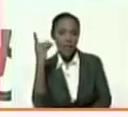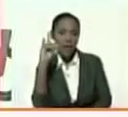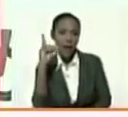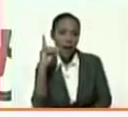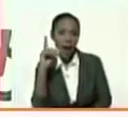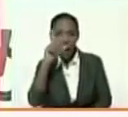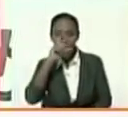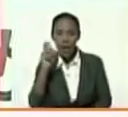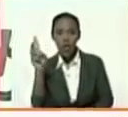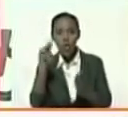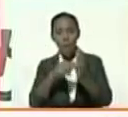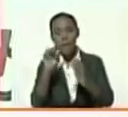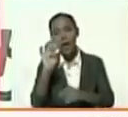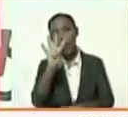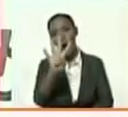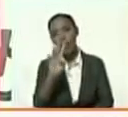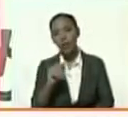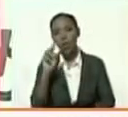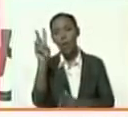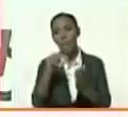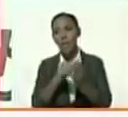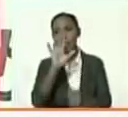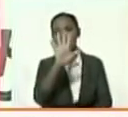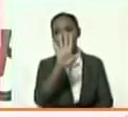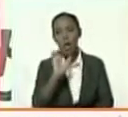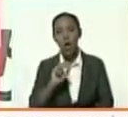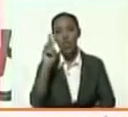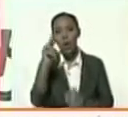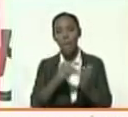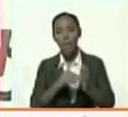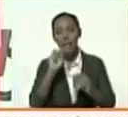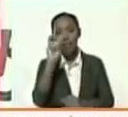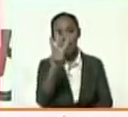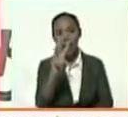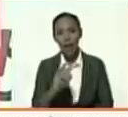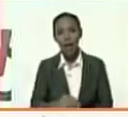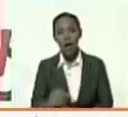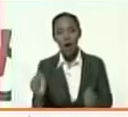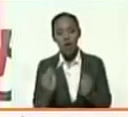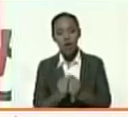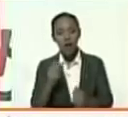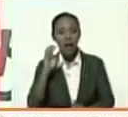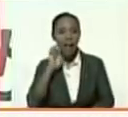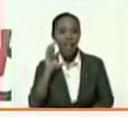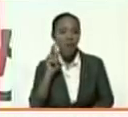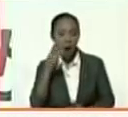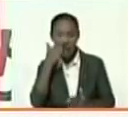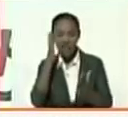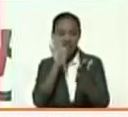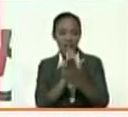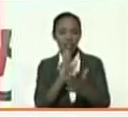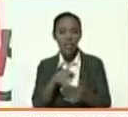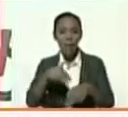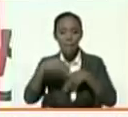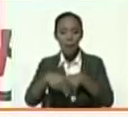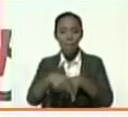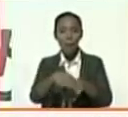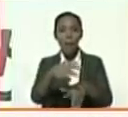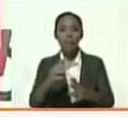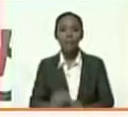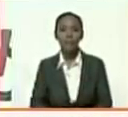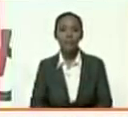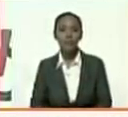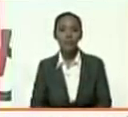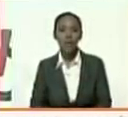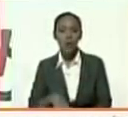año 2004, 2005, 2003, con Evo al frente. Para que vean, cuando dicen